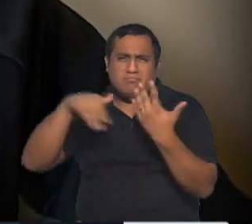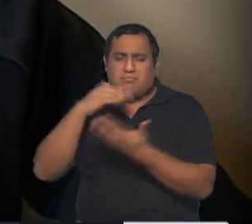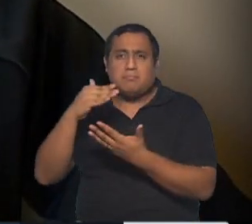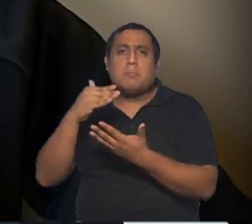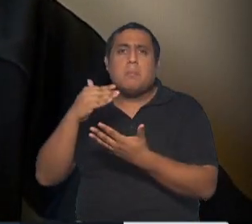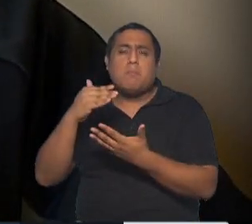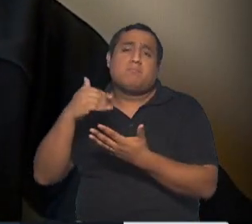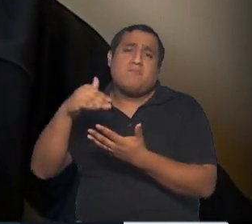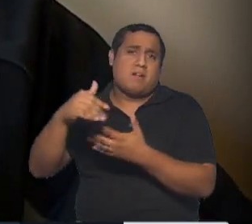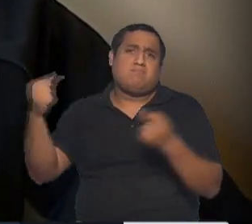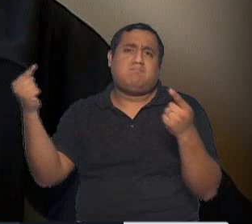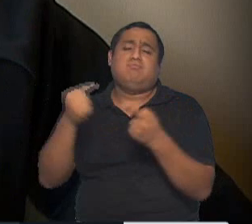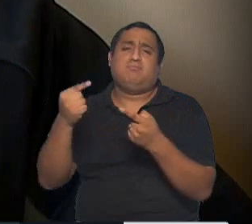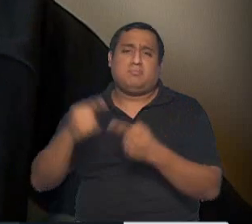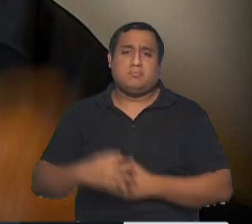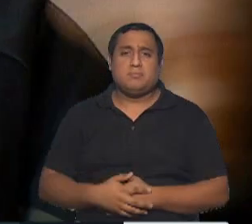conflicto.